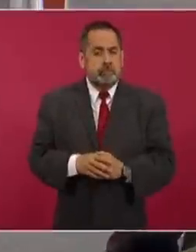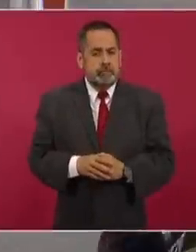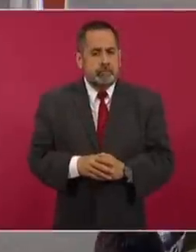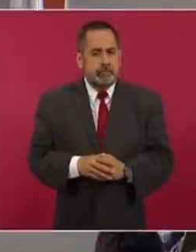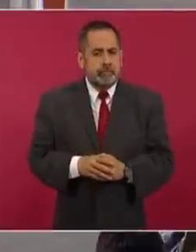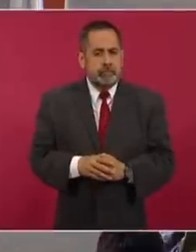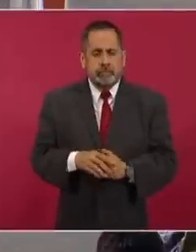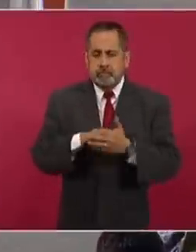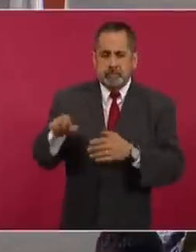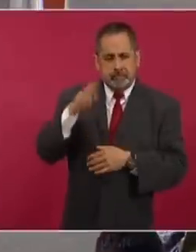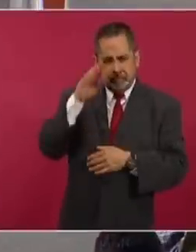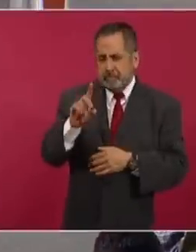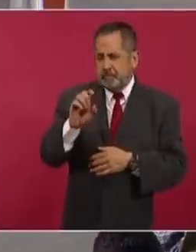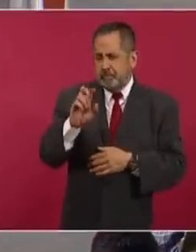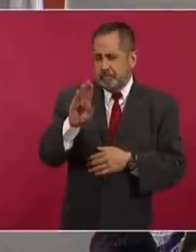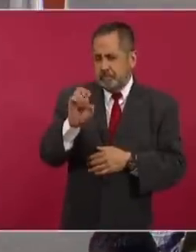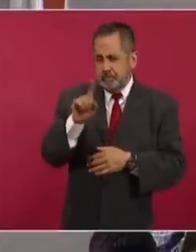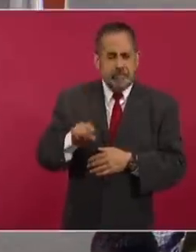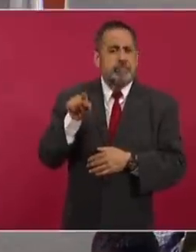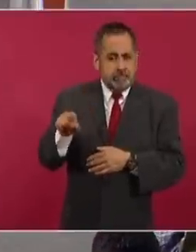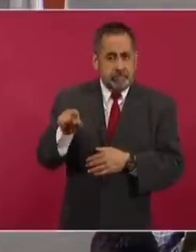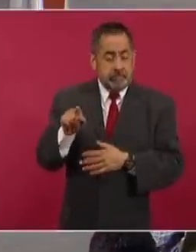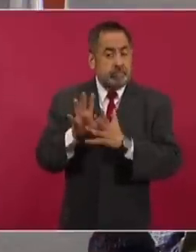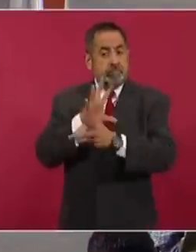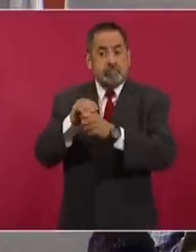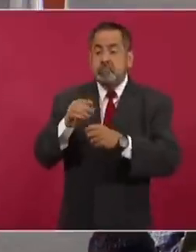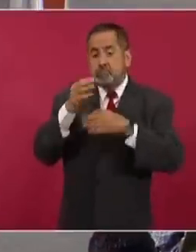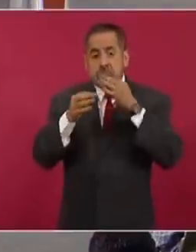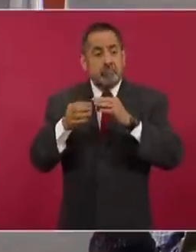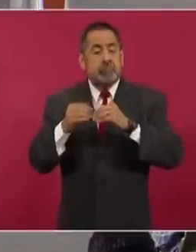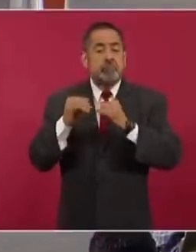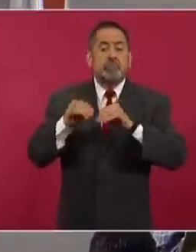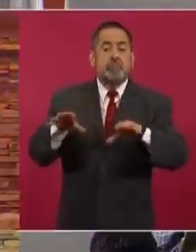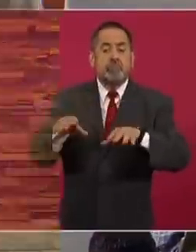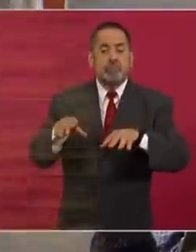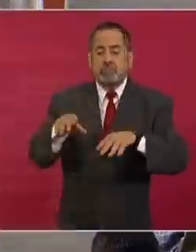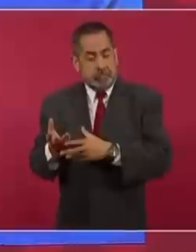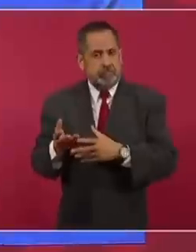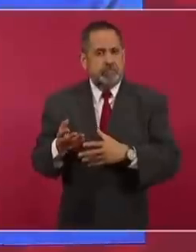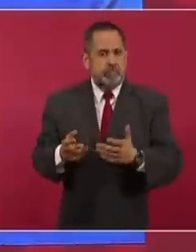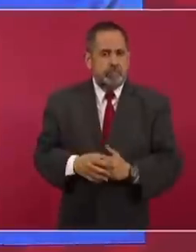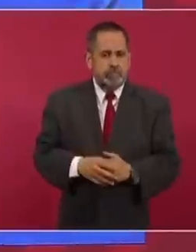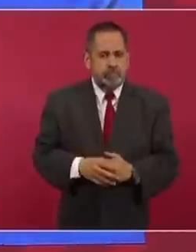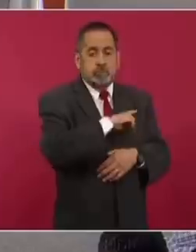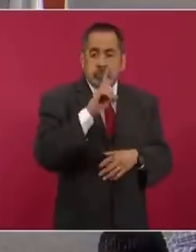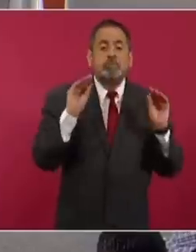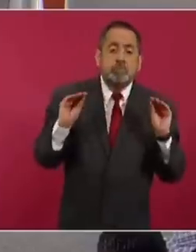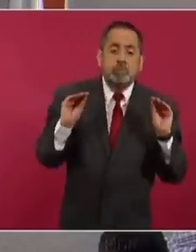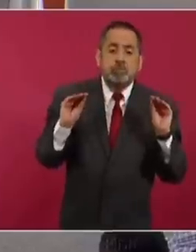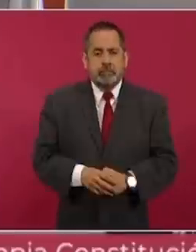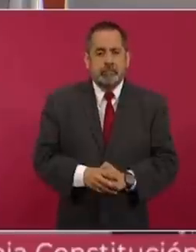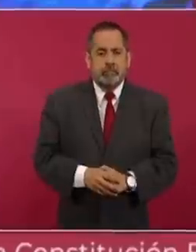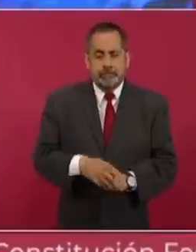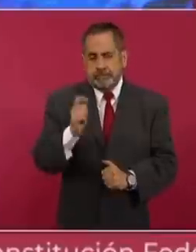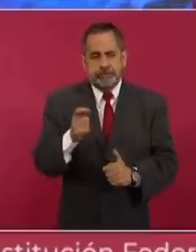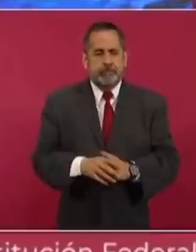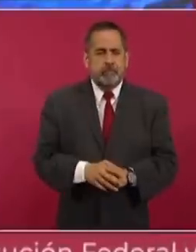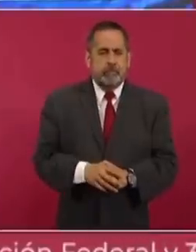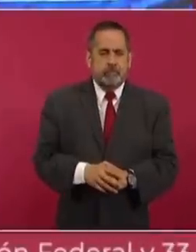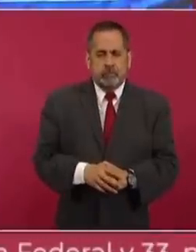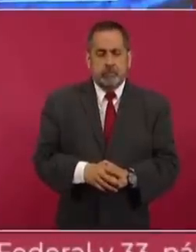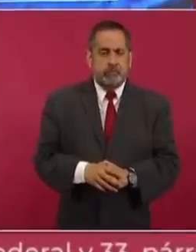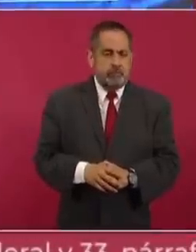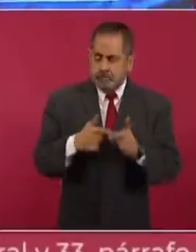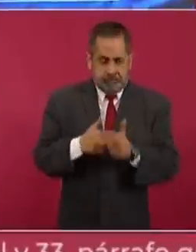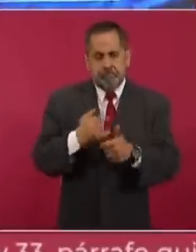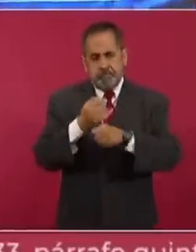señor Derbez participó en la inauguración de Xcaret y nadie dijo nada. Entonces, pues vamos a